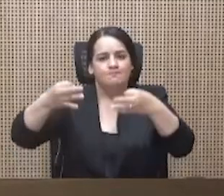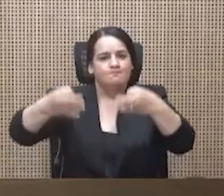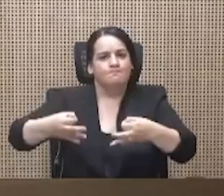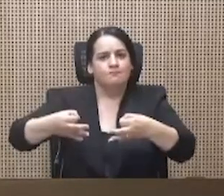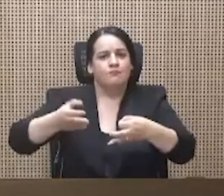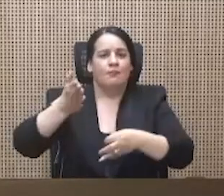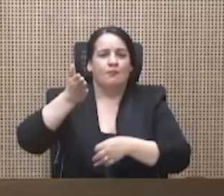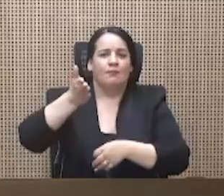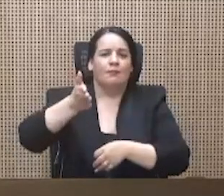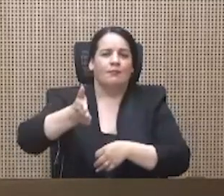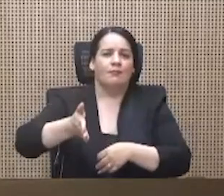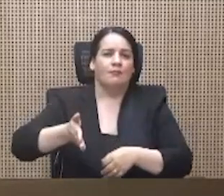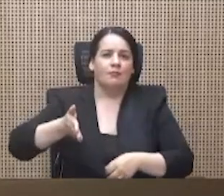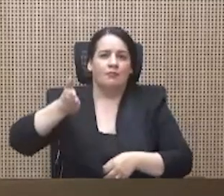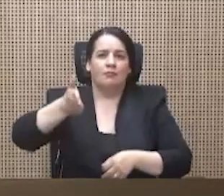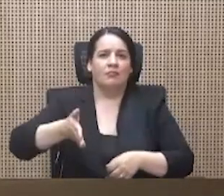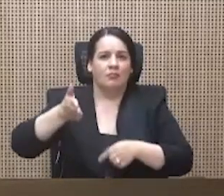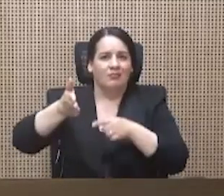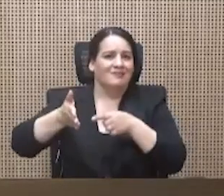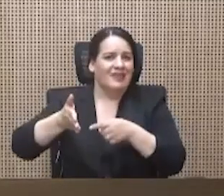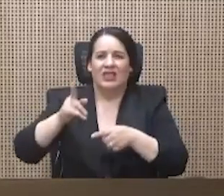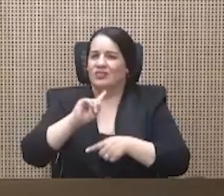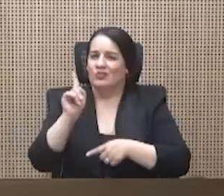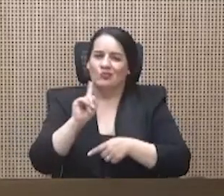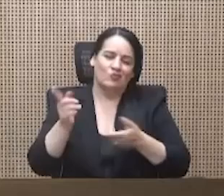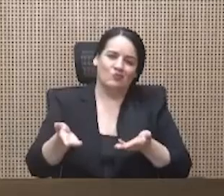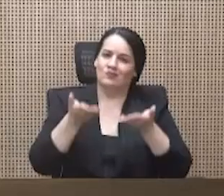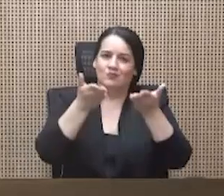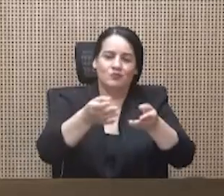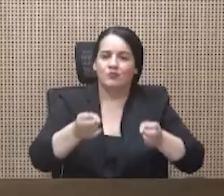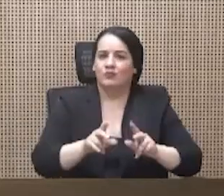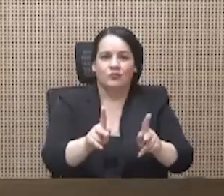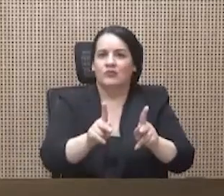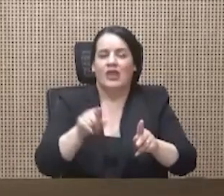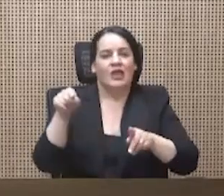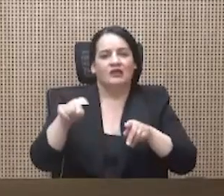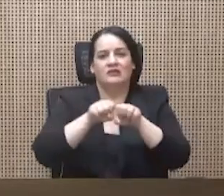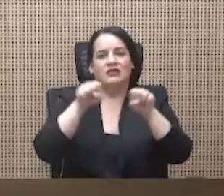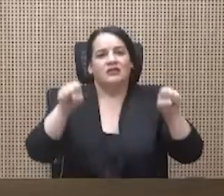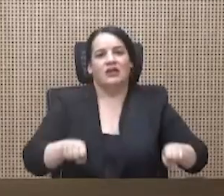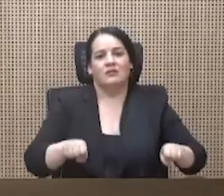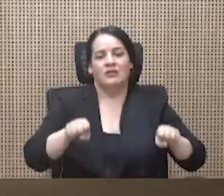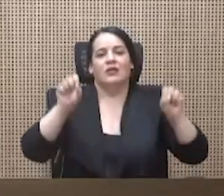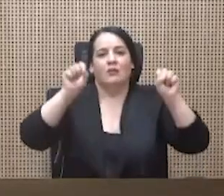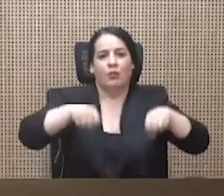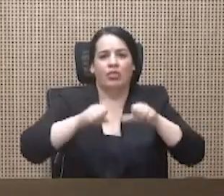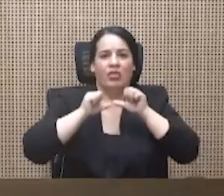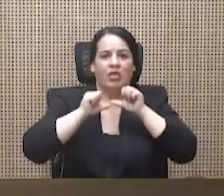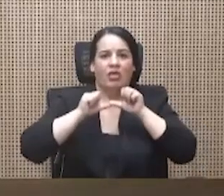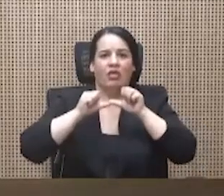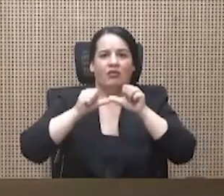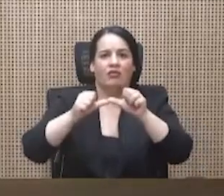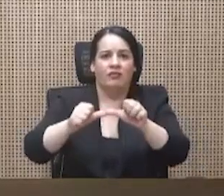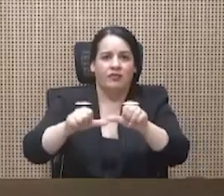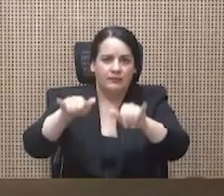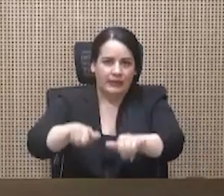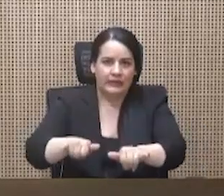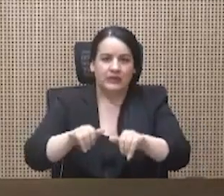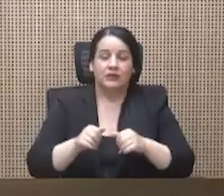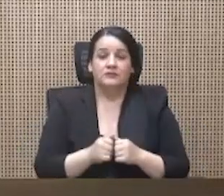muy lento y esto no ofrece oportunidades a este régimen de que pueda sobrevivir.